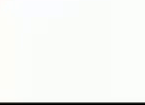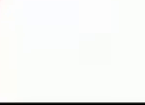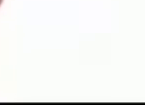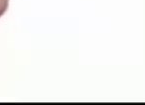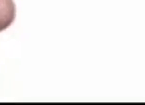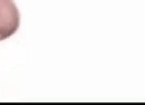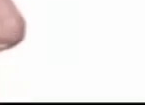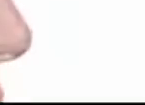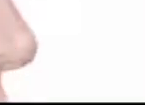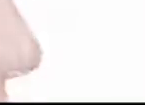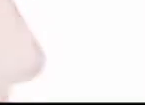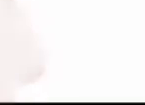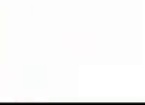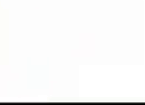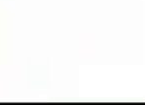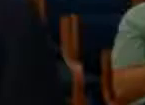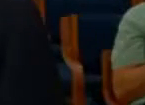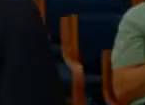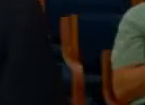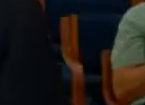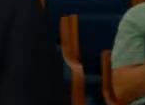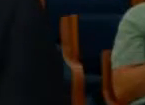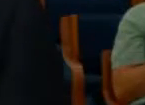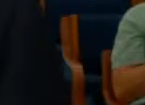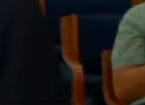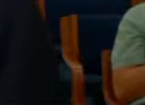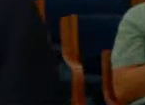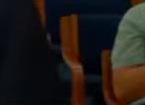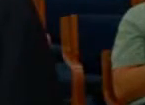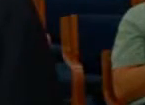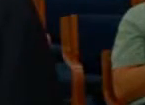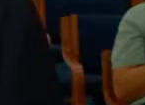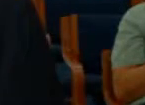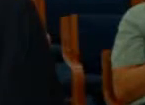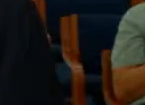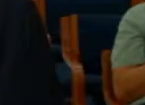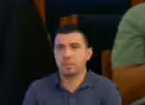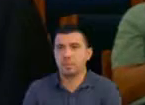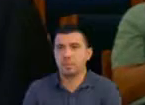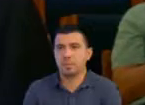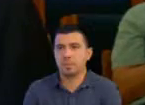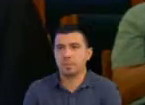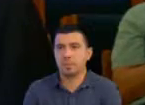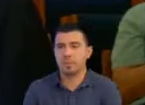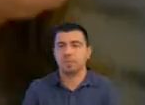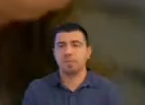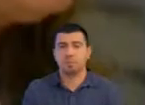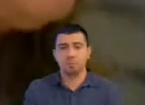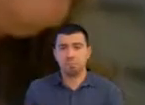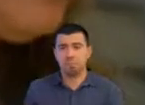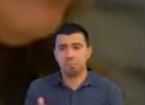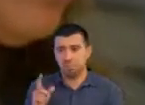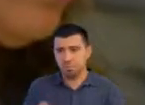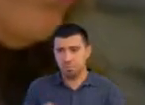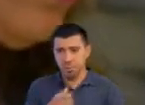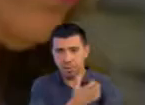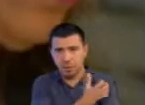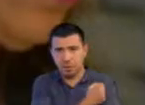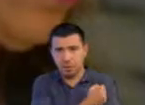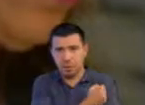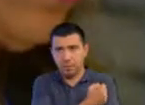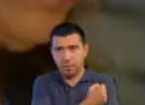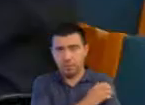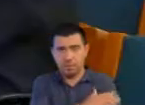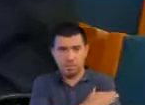siguientes indicaciones. Es tomarse la presión arterial, ¿cierto? Porque no hay ninguna sintomatología, no hay ningún dolor. El objetivo de este foro